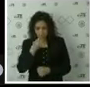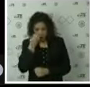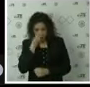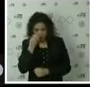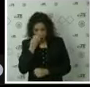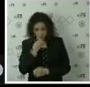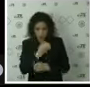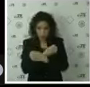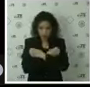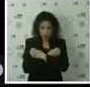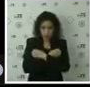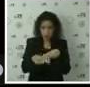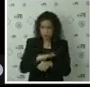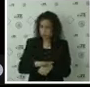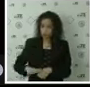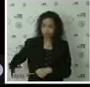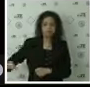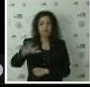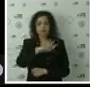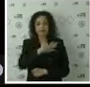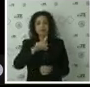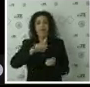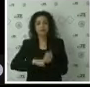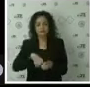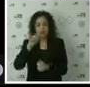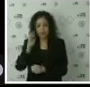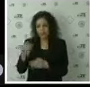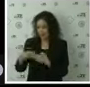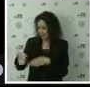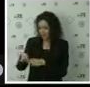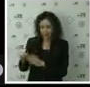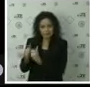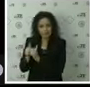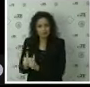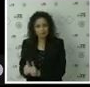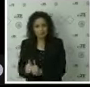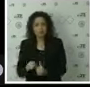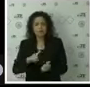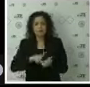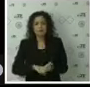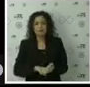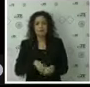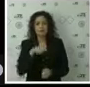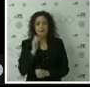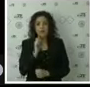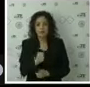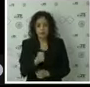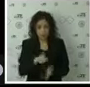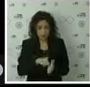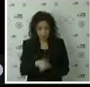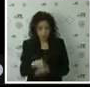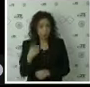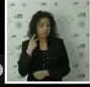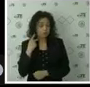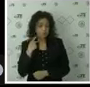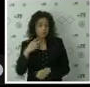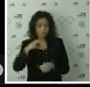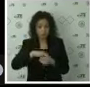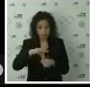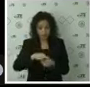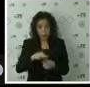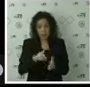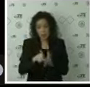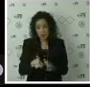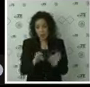educación en ciudadanía hasta un espacio privado de la casa, pero que se brinden las garantías para el ejercicio de derechos político-electorales y de